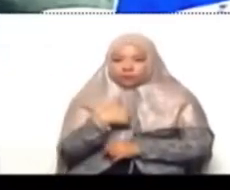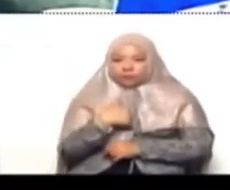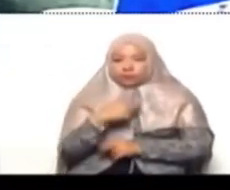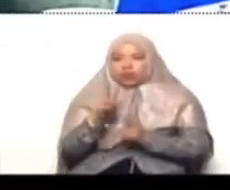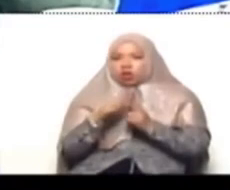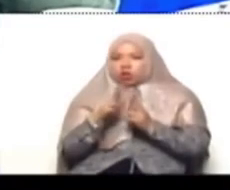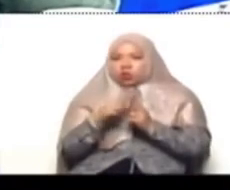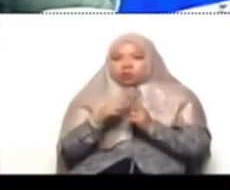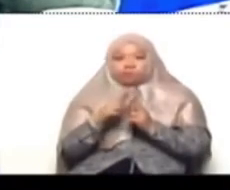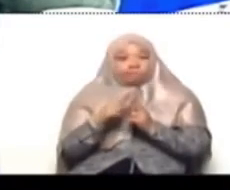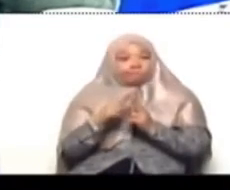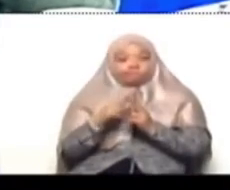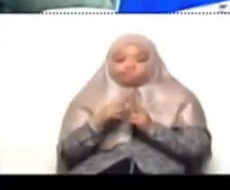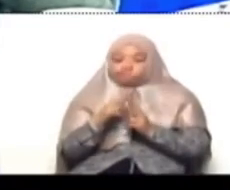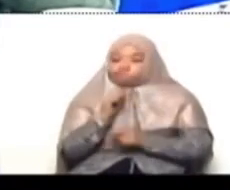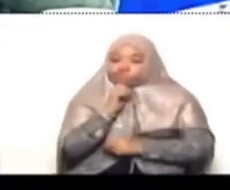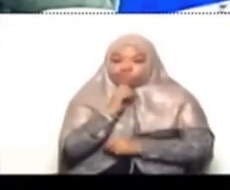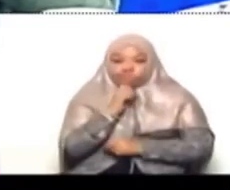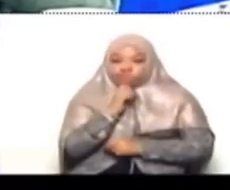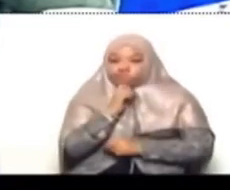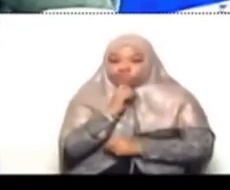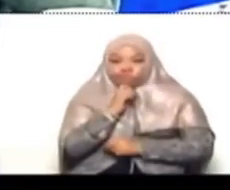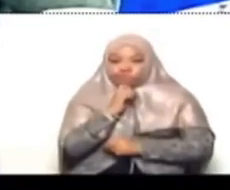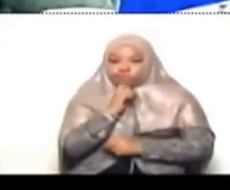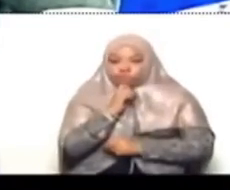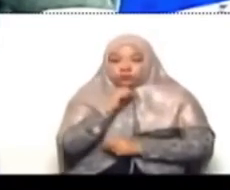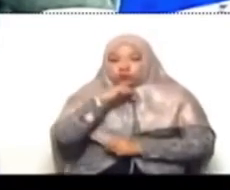conocía eso. La historia de que